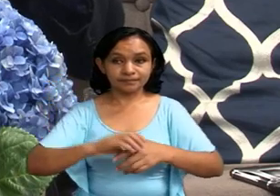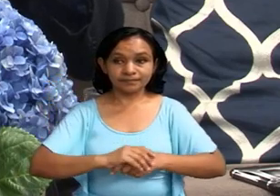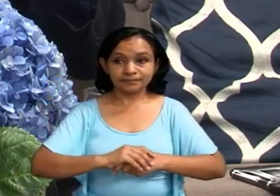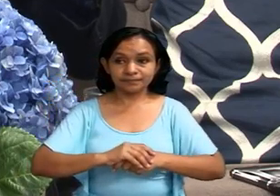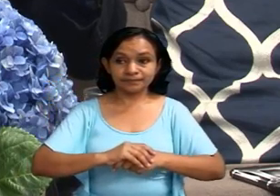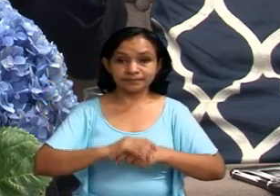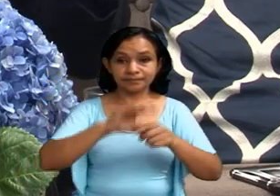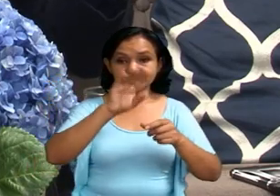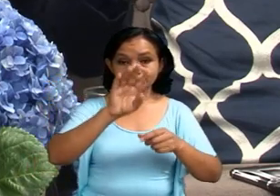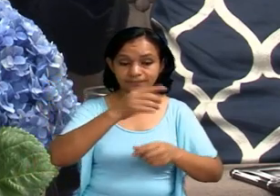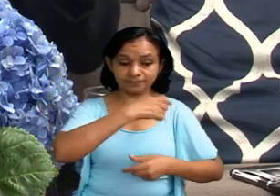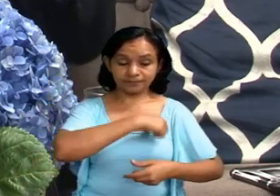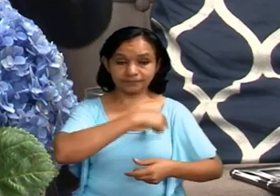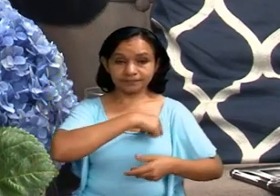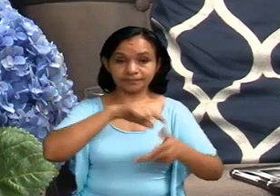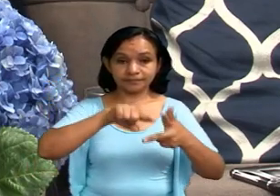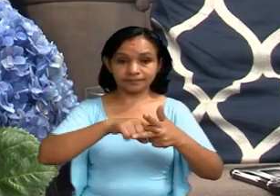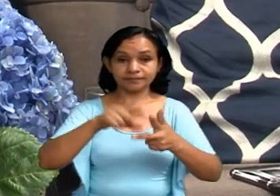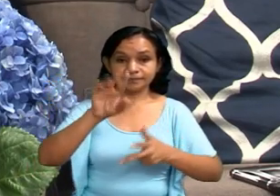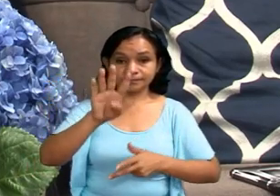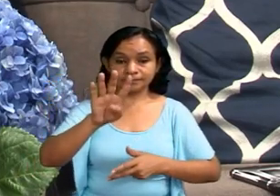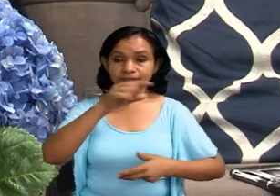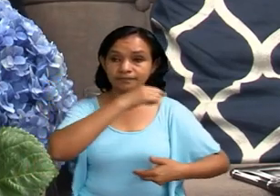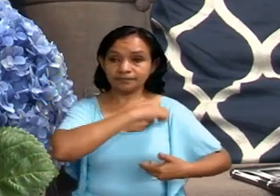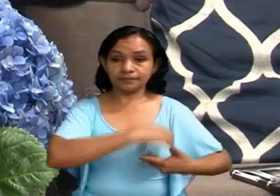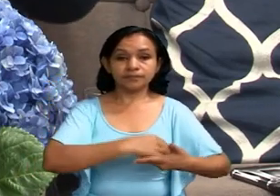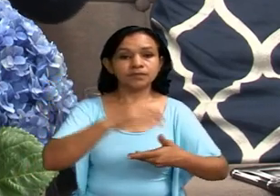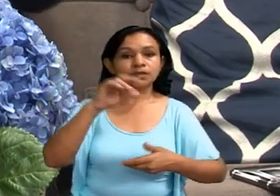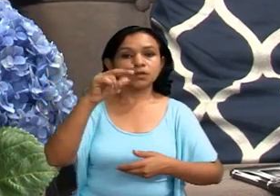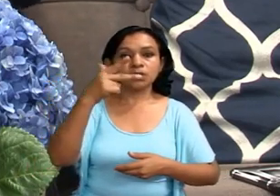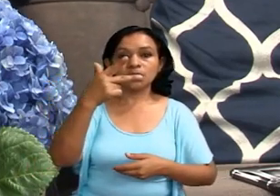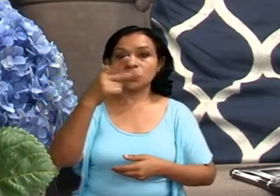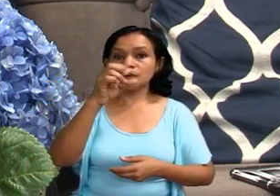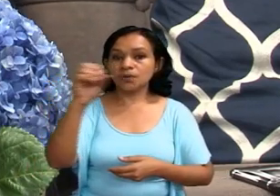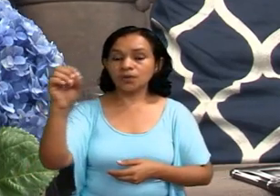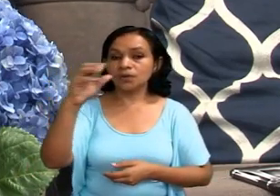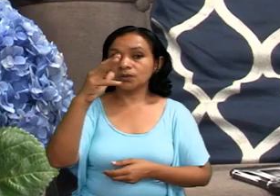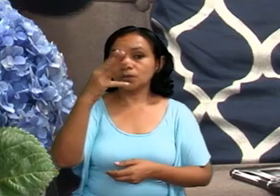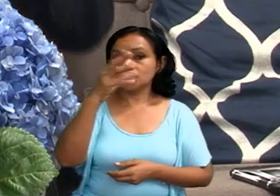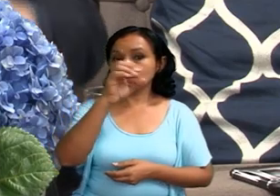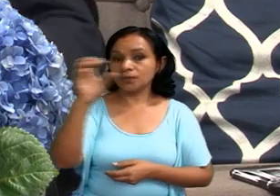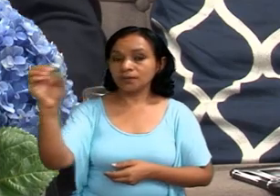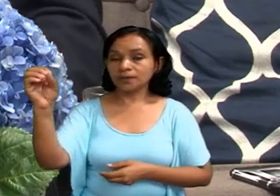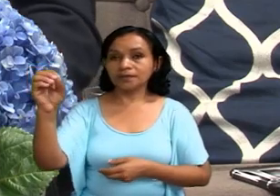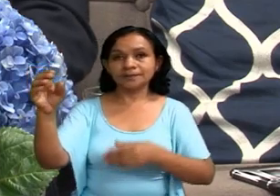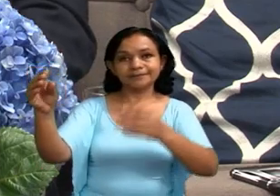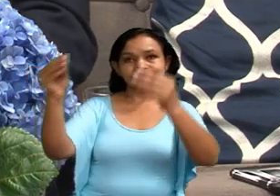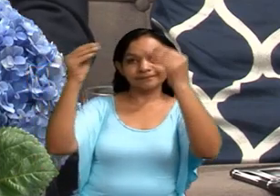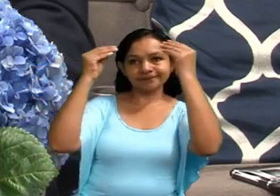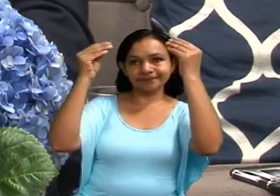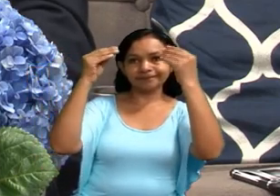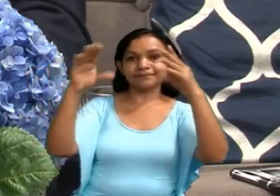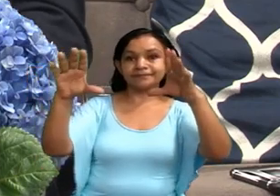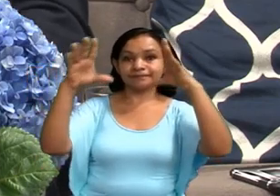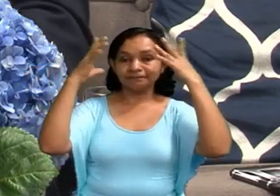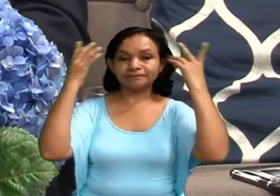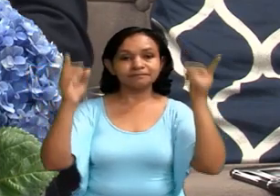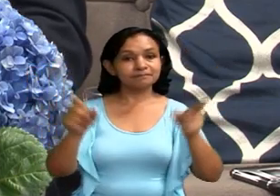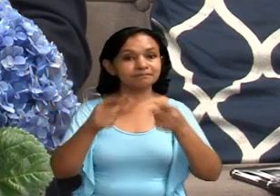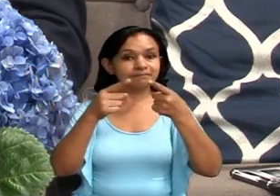del 4 de marzo, estarán casi 800, 900 niños recibiendo sus clases de música con